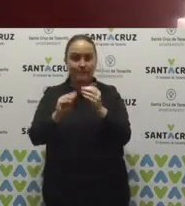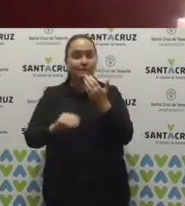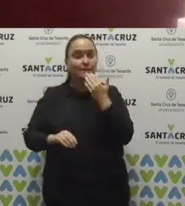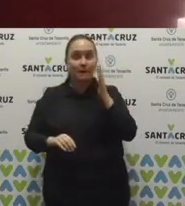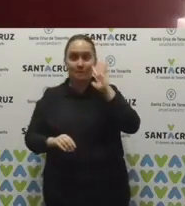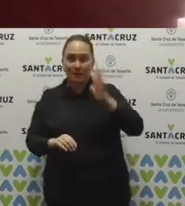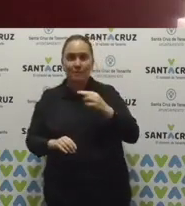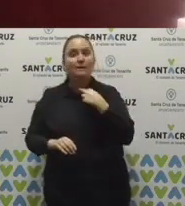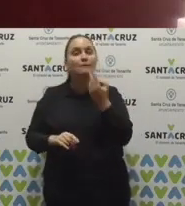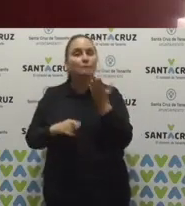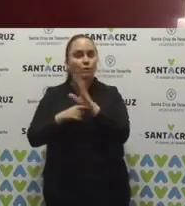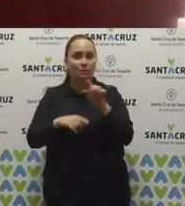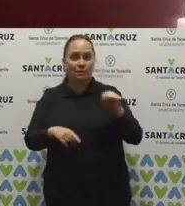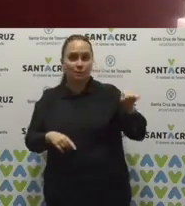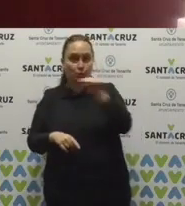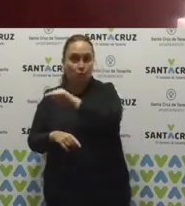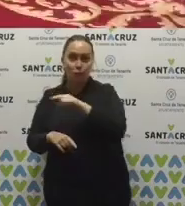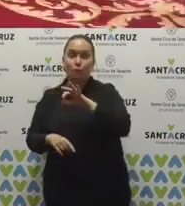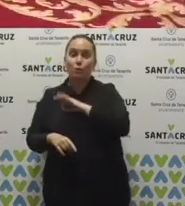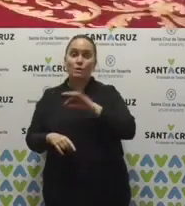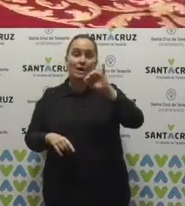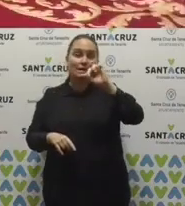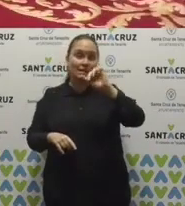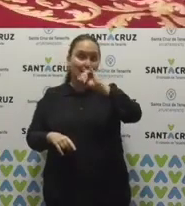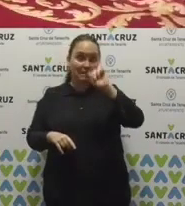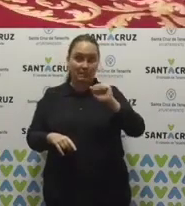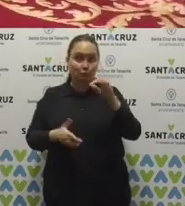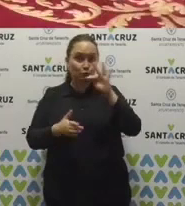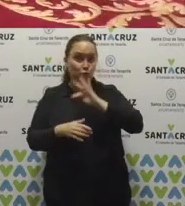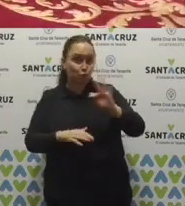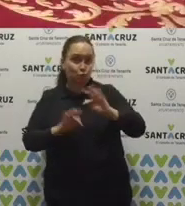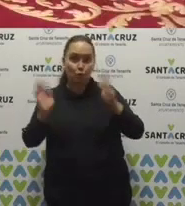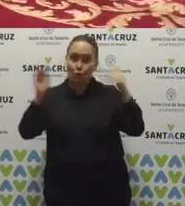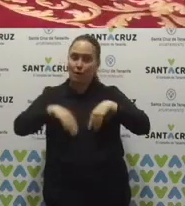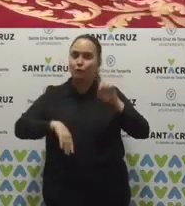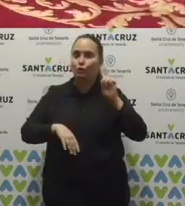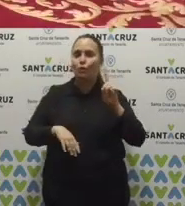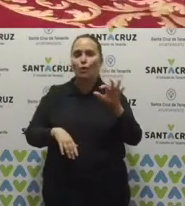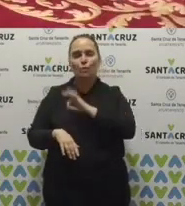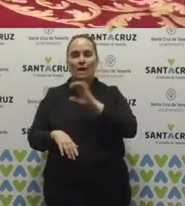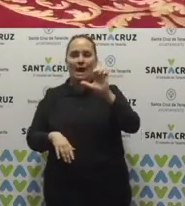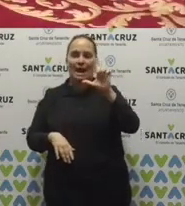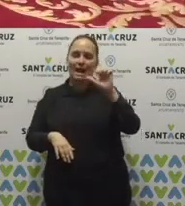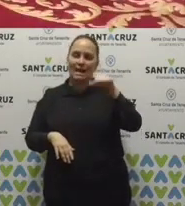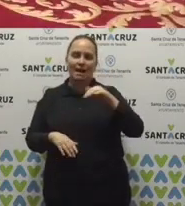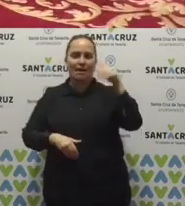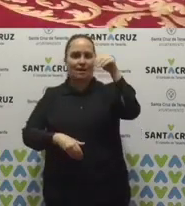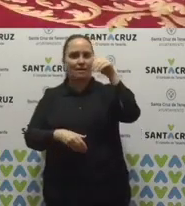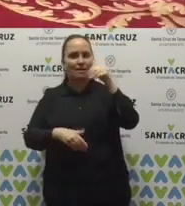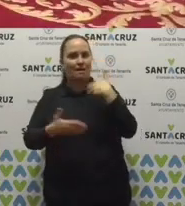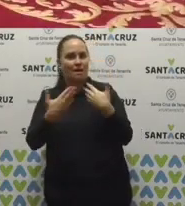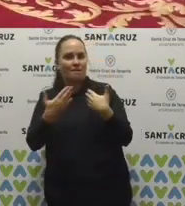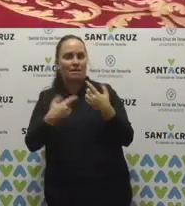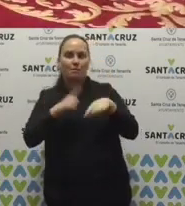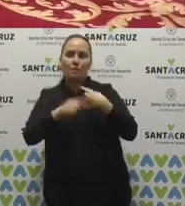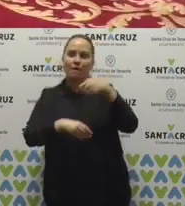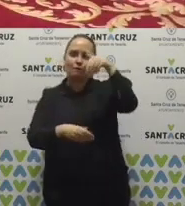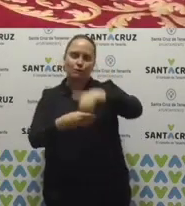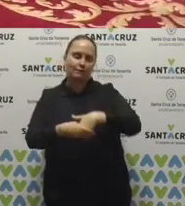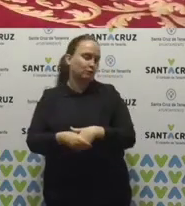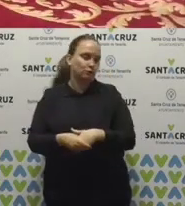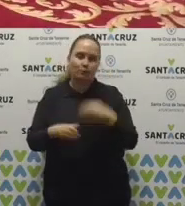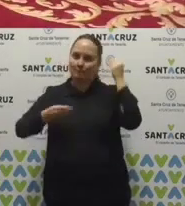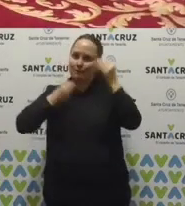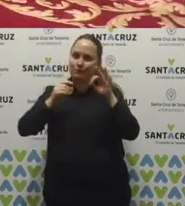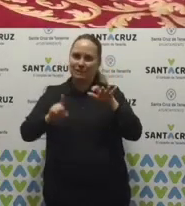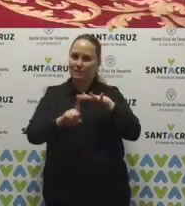doña ya no tendría turnos sólo hablaría ahora doña elena y procederemos a votar y a mí me parece que en estas circunstancias todos deben tener un turno más